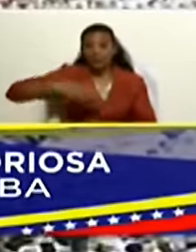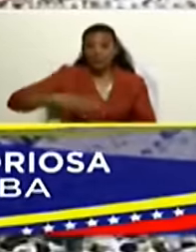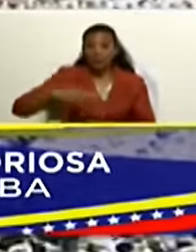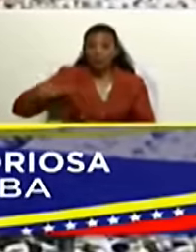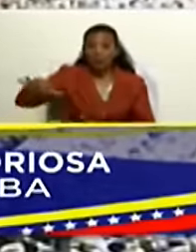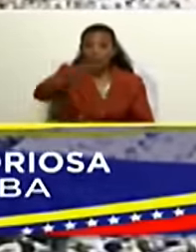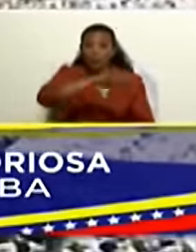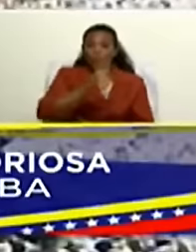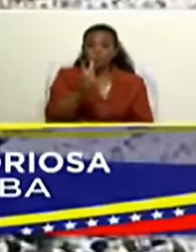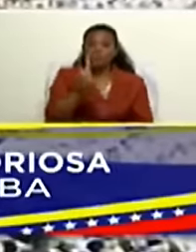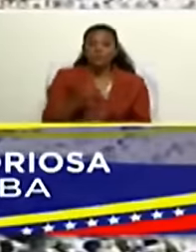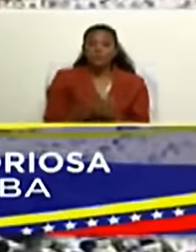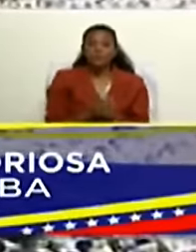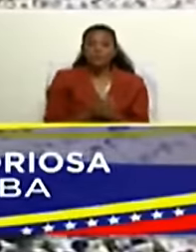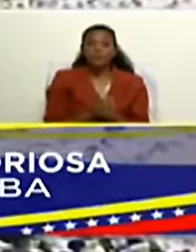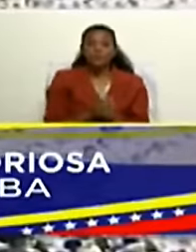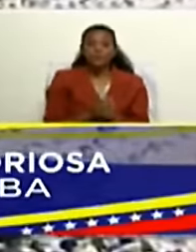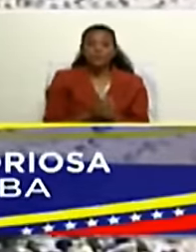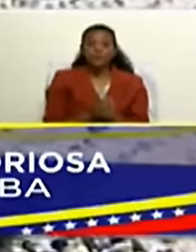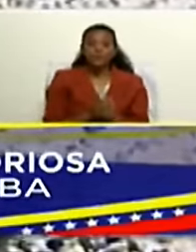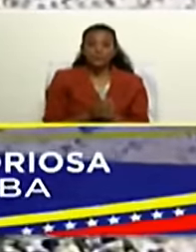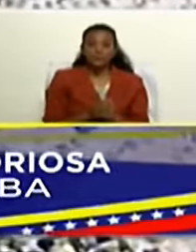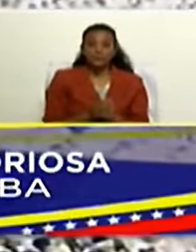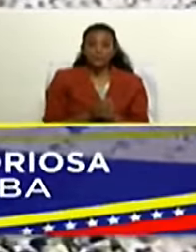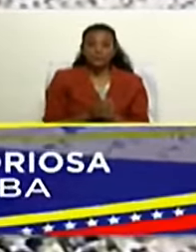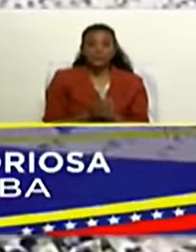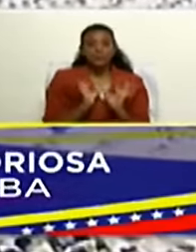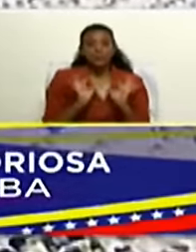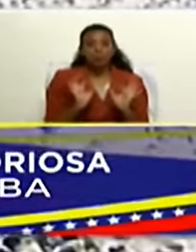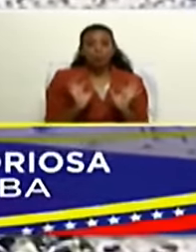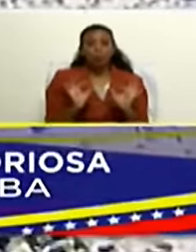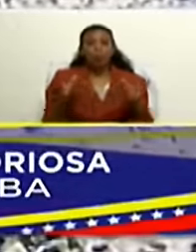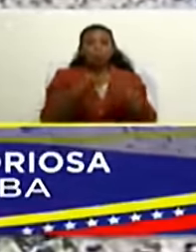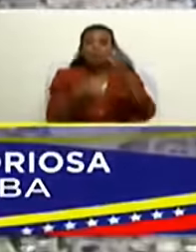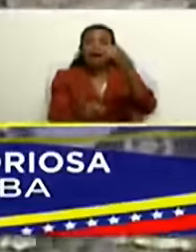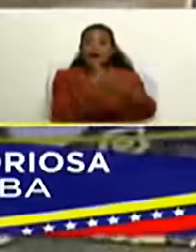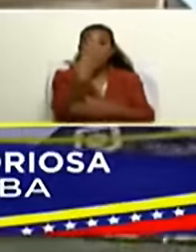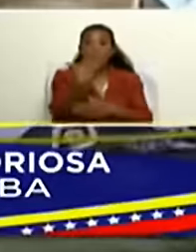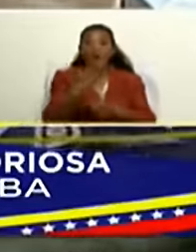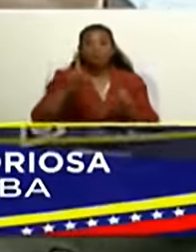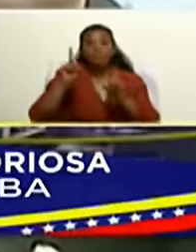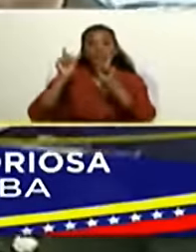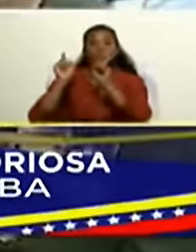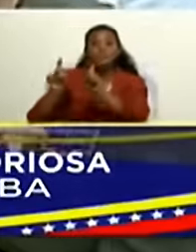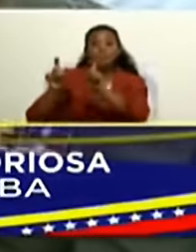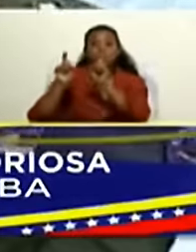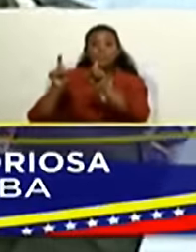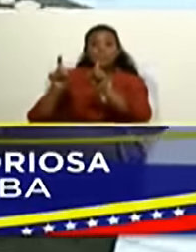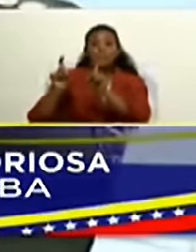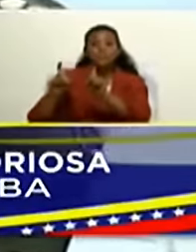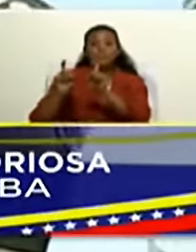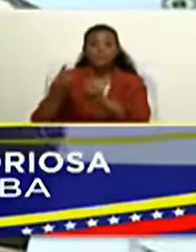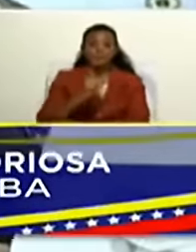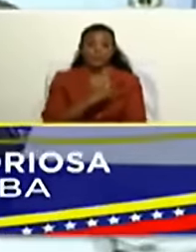que conforman la Universidad